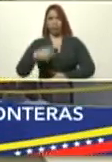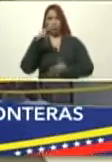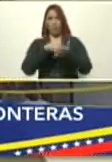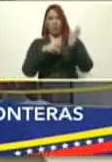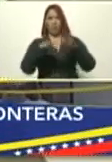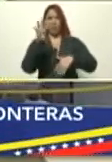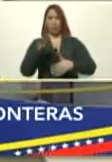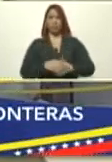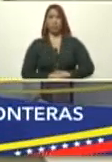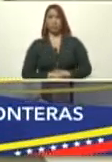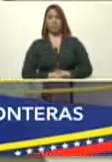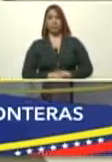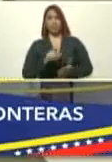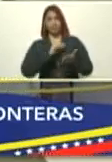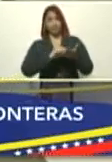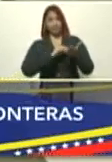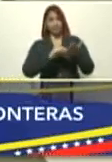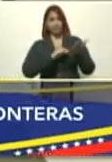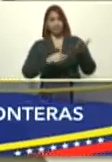2014, tomen nota.